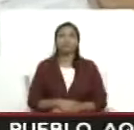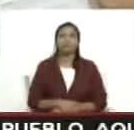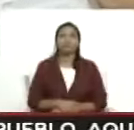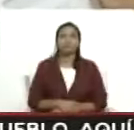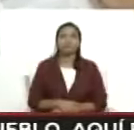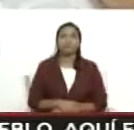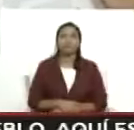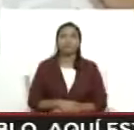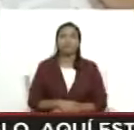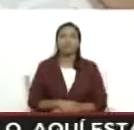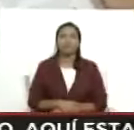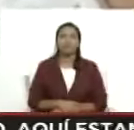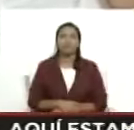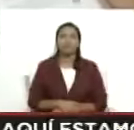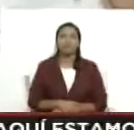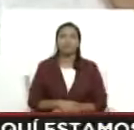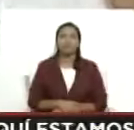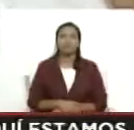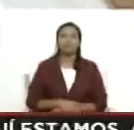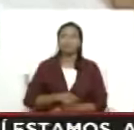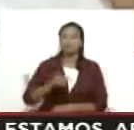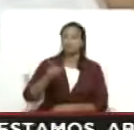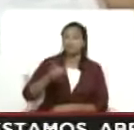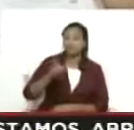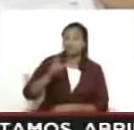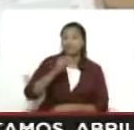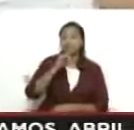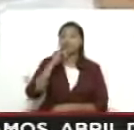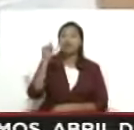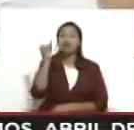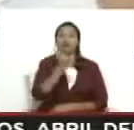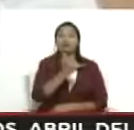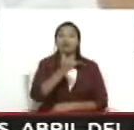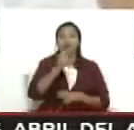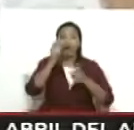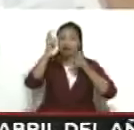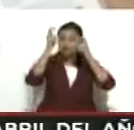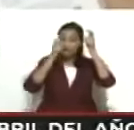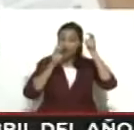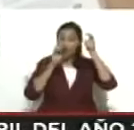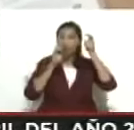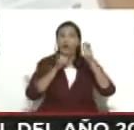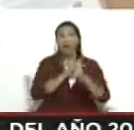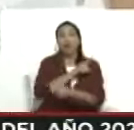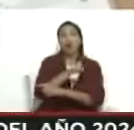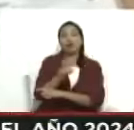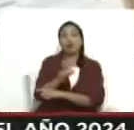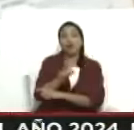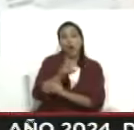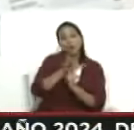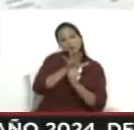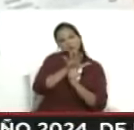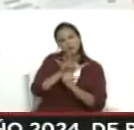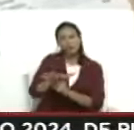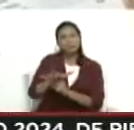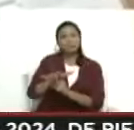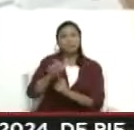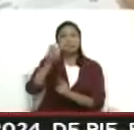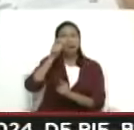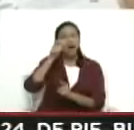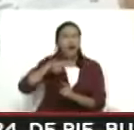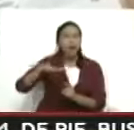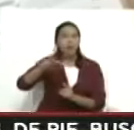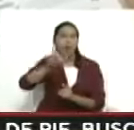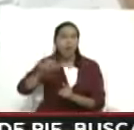Cesaron operaciones de refinería Cardón. Denuncian que Chávez ordenó reprimir protestas.